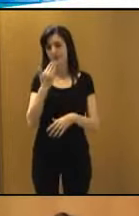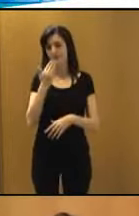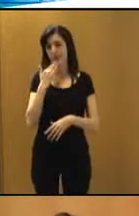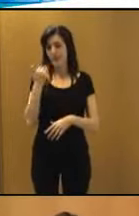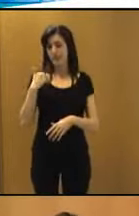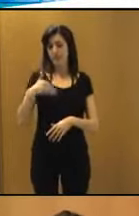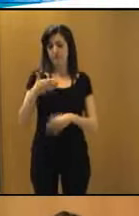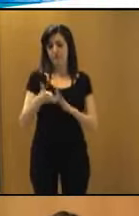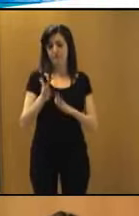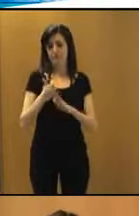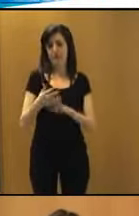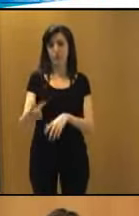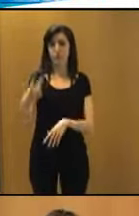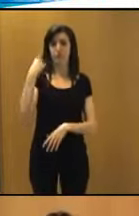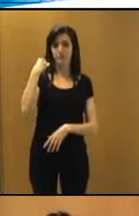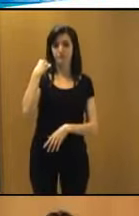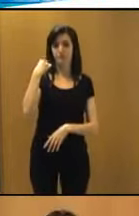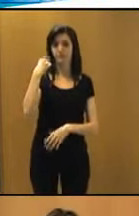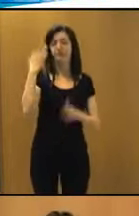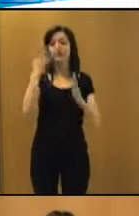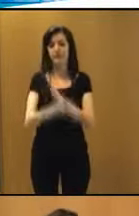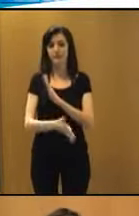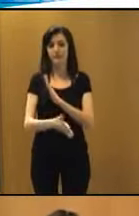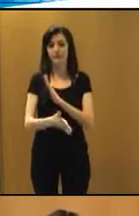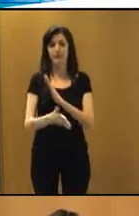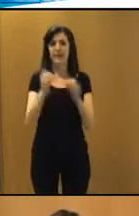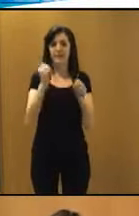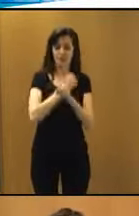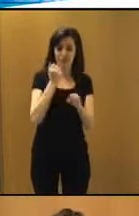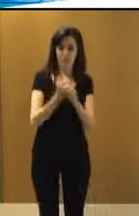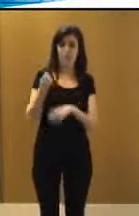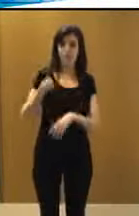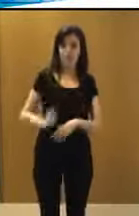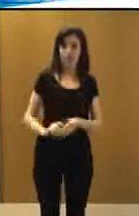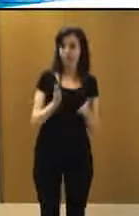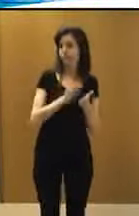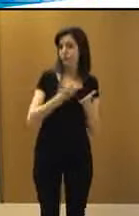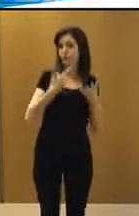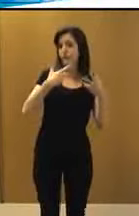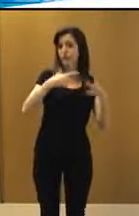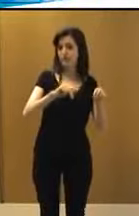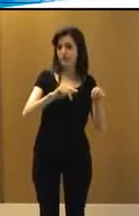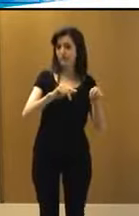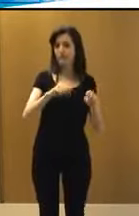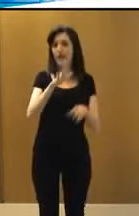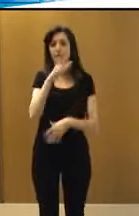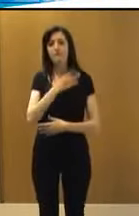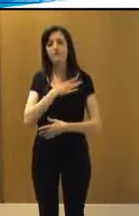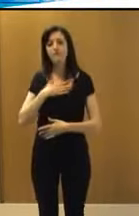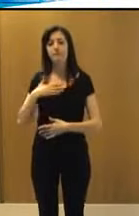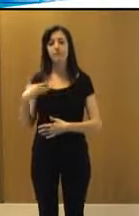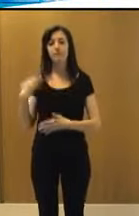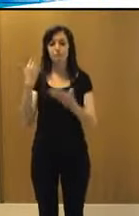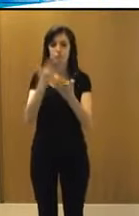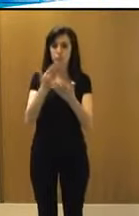arriba o por abajo, la edad de jubilación. O sea, pierden, claro, el rol del trabajo remunerado y están